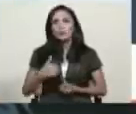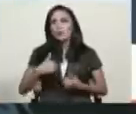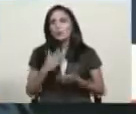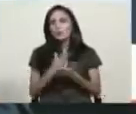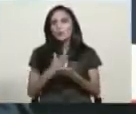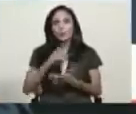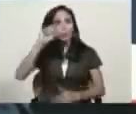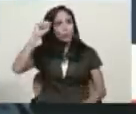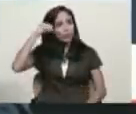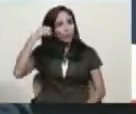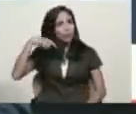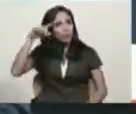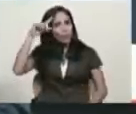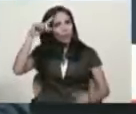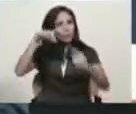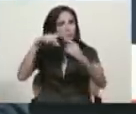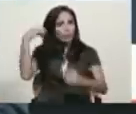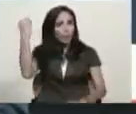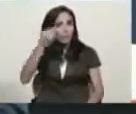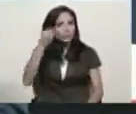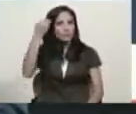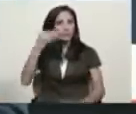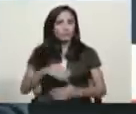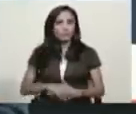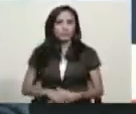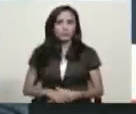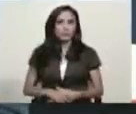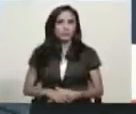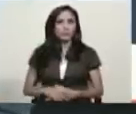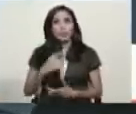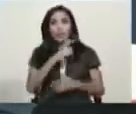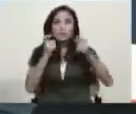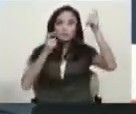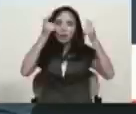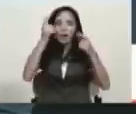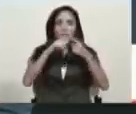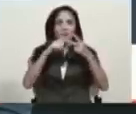recuerdo el pensamiento y la forma de actuar de Fidel y de Chávez.